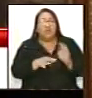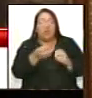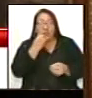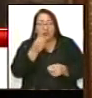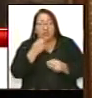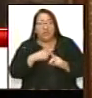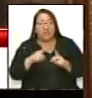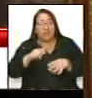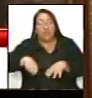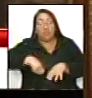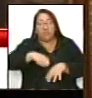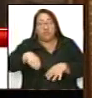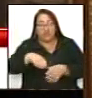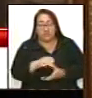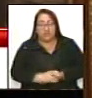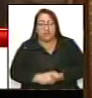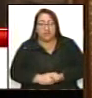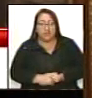forma de cocinar.